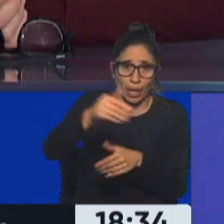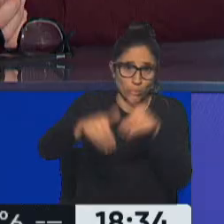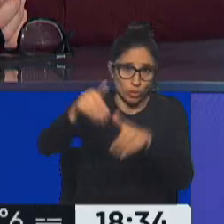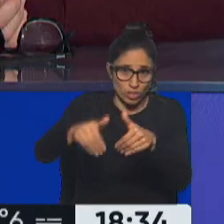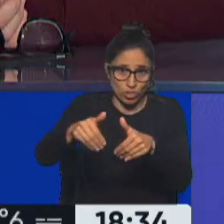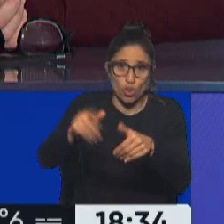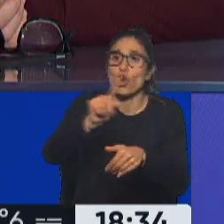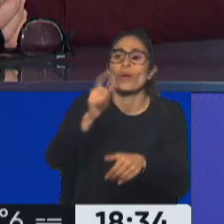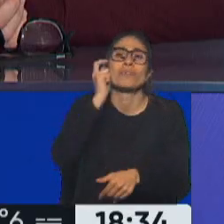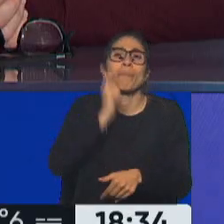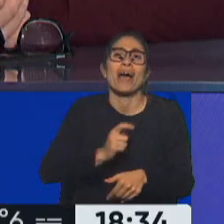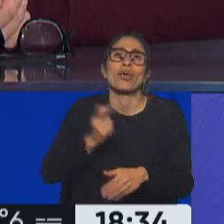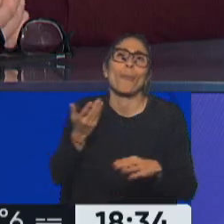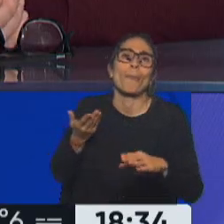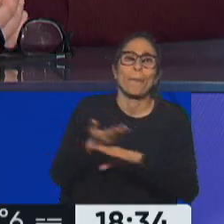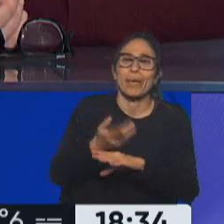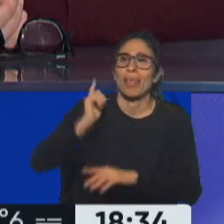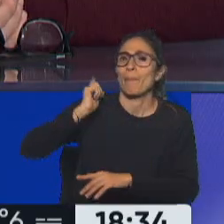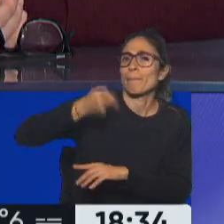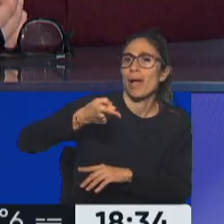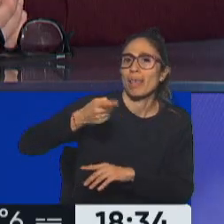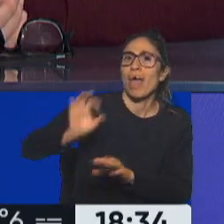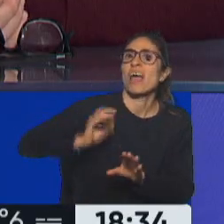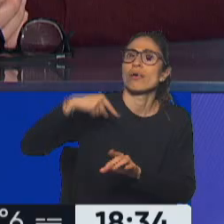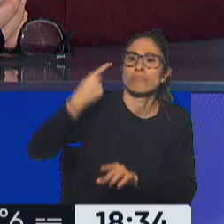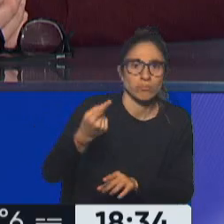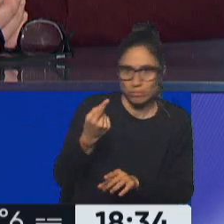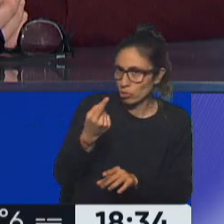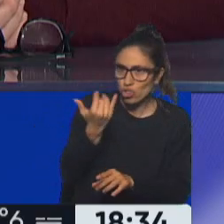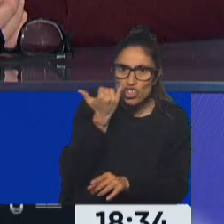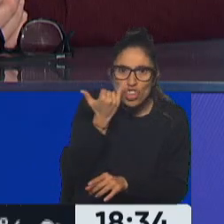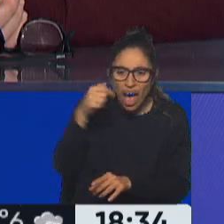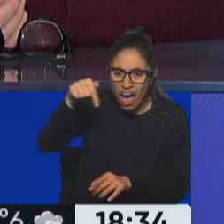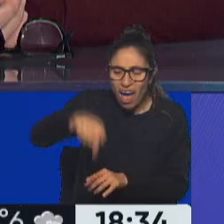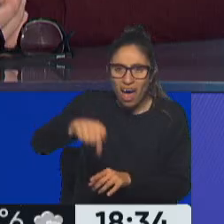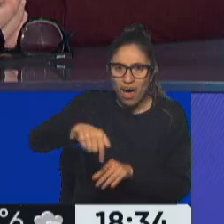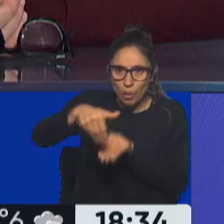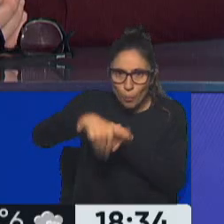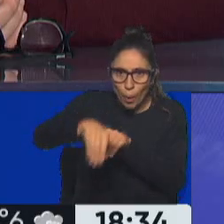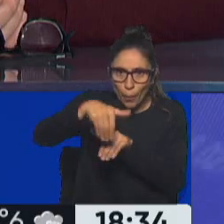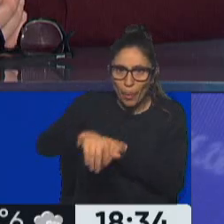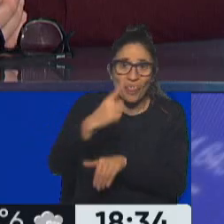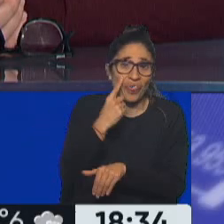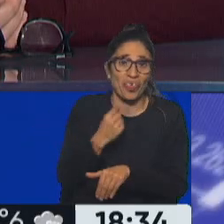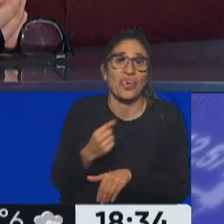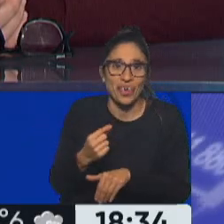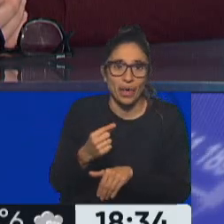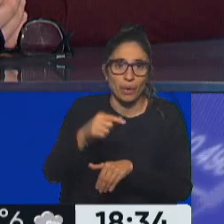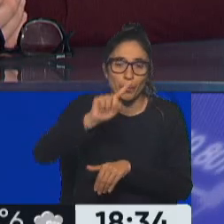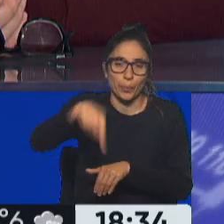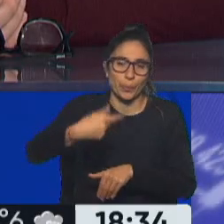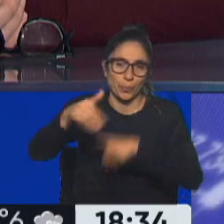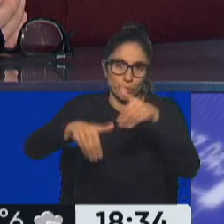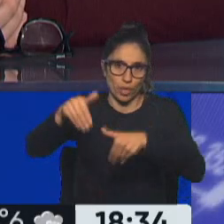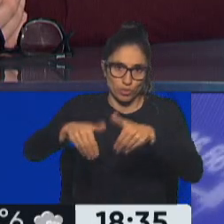Sí. Ya son las elecciones. Sí, no falta nada, digo, revertir lo que perdió en las elecciones para el Parlamento Europeo, principalmente en lo que